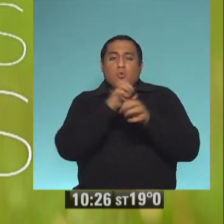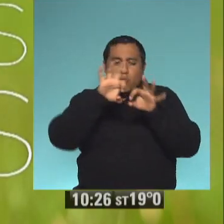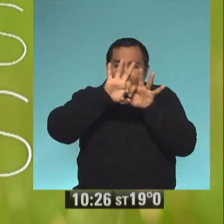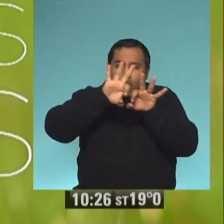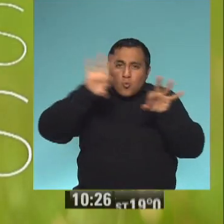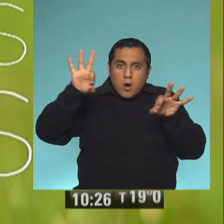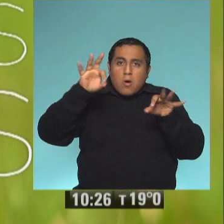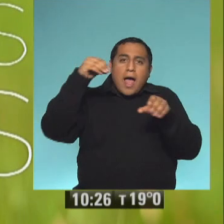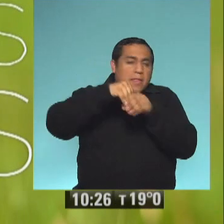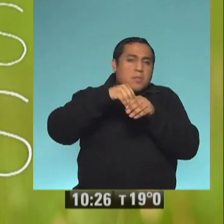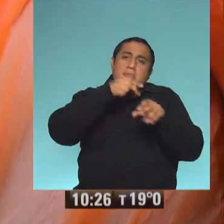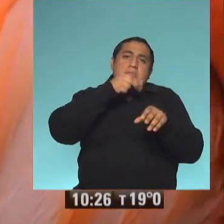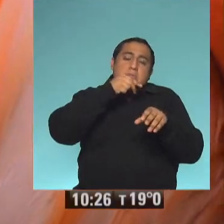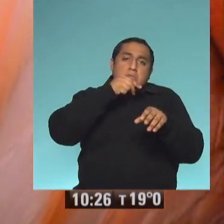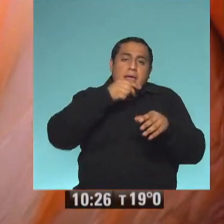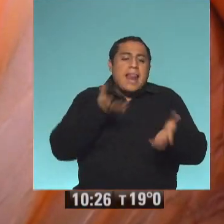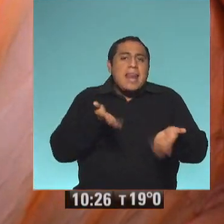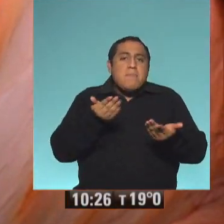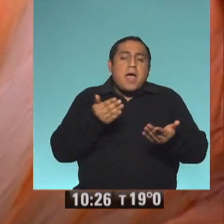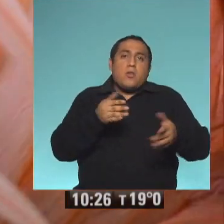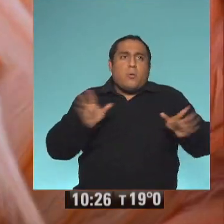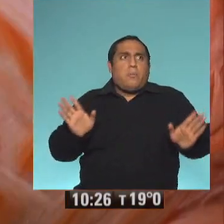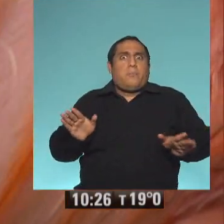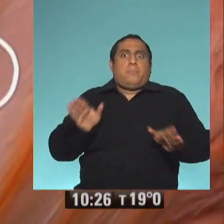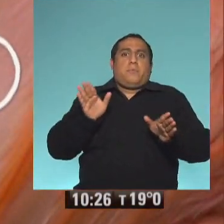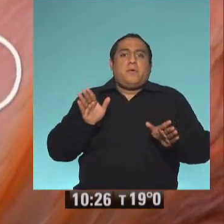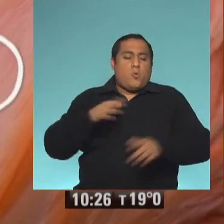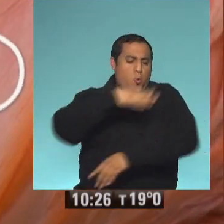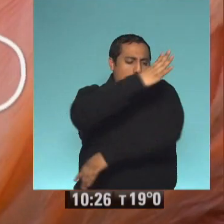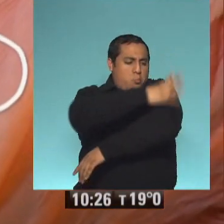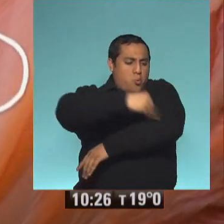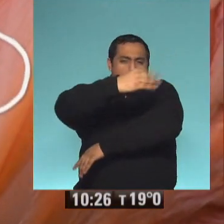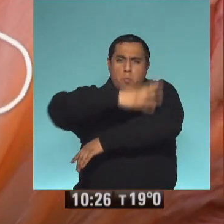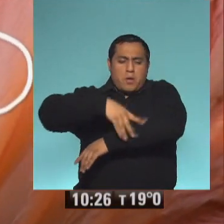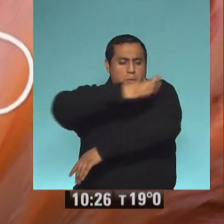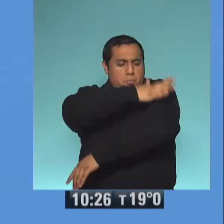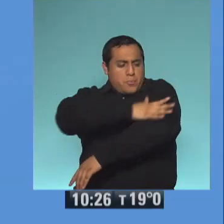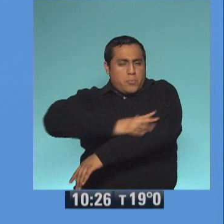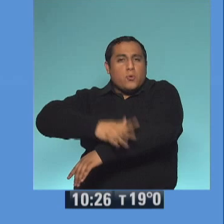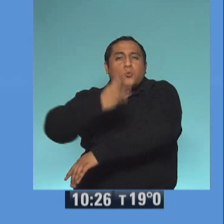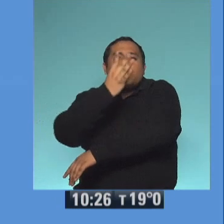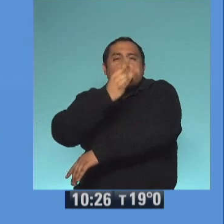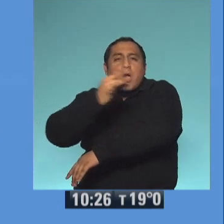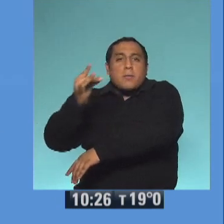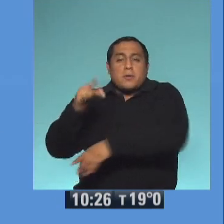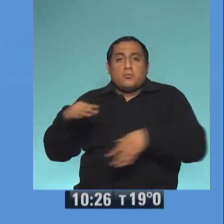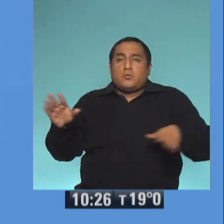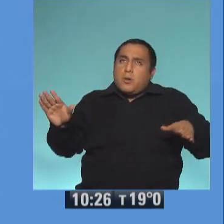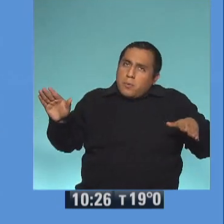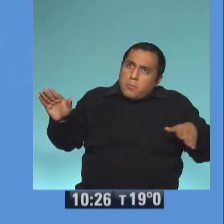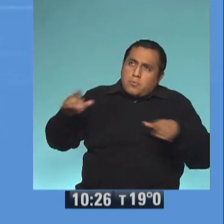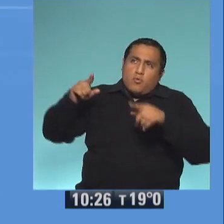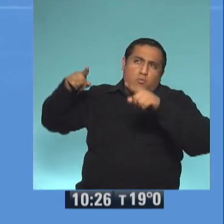livianos. Y su cuerpo está cubierto por plumas que suavizan su perfil y las hace aerodinámicas.